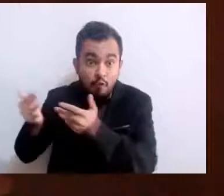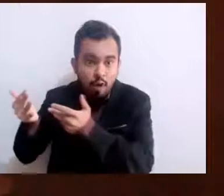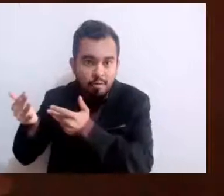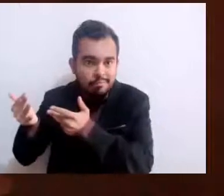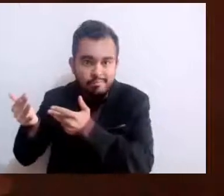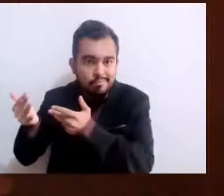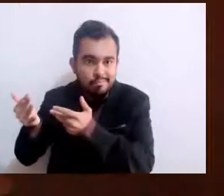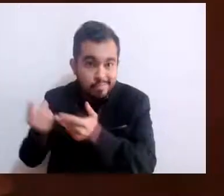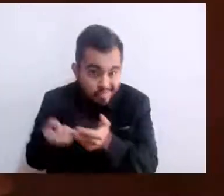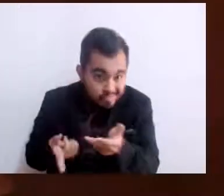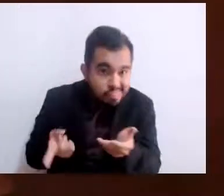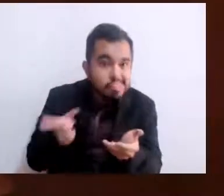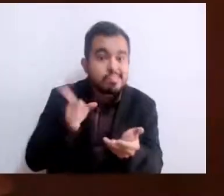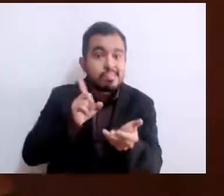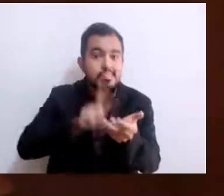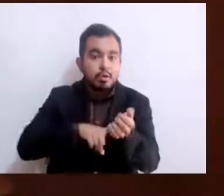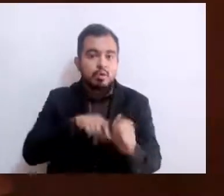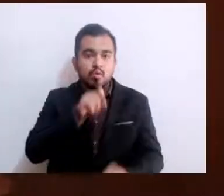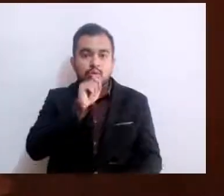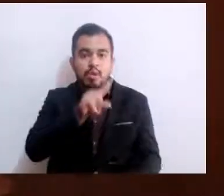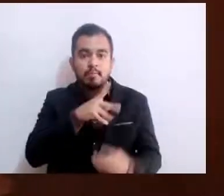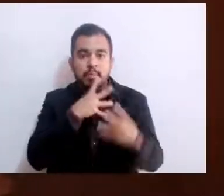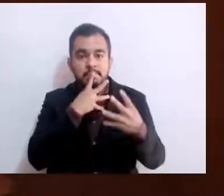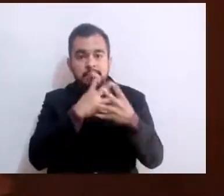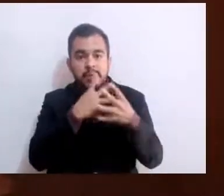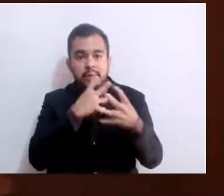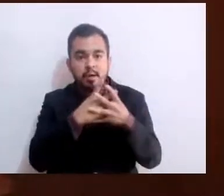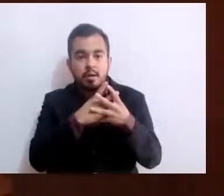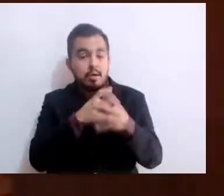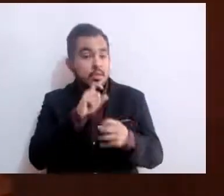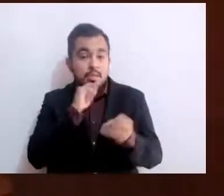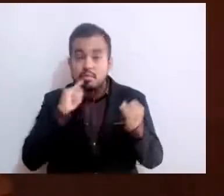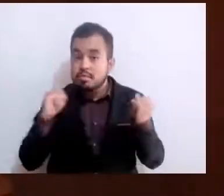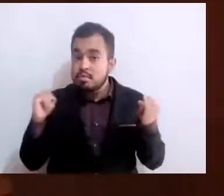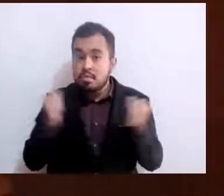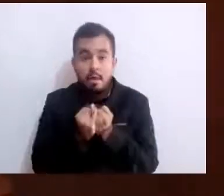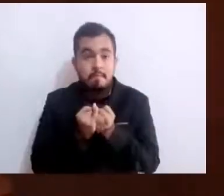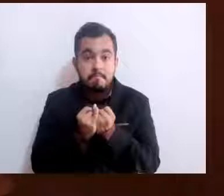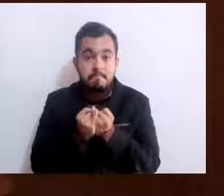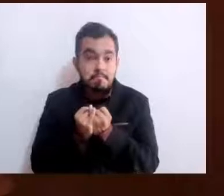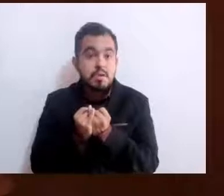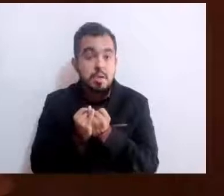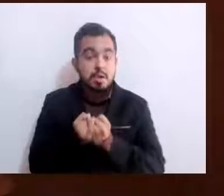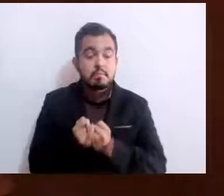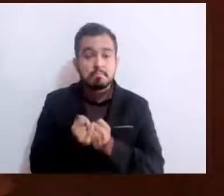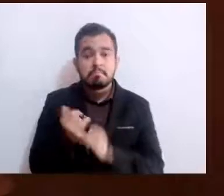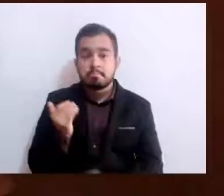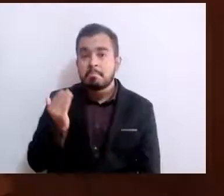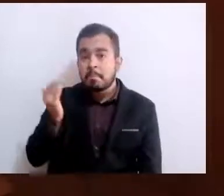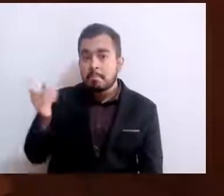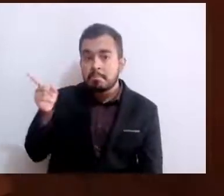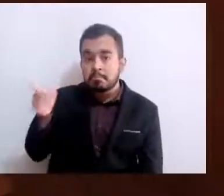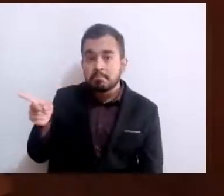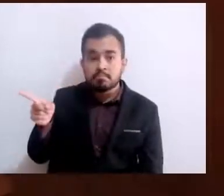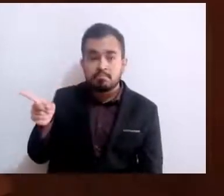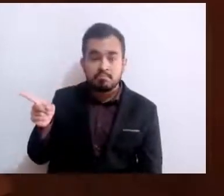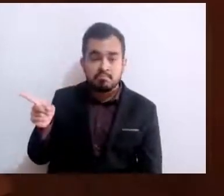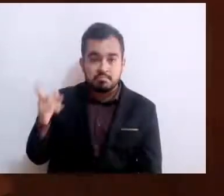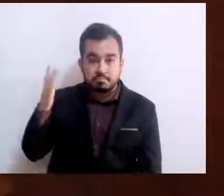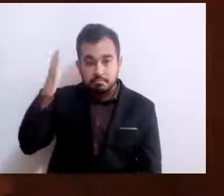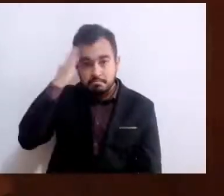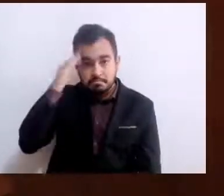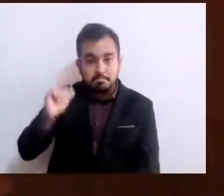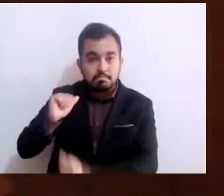penales. Habré de hacer lo propio y lo conducente para pedirle cuentas al titular del penal